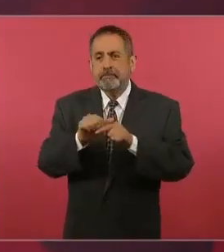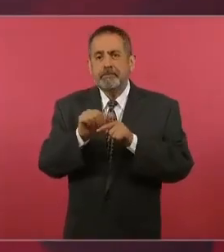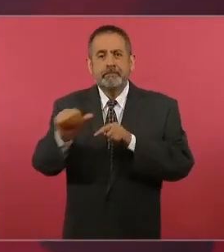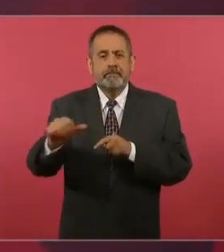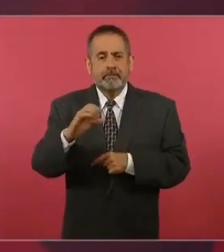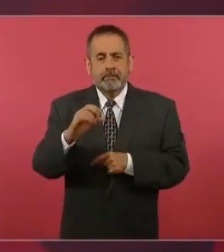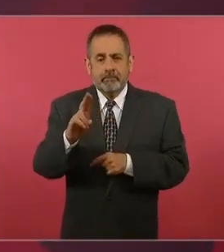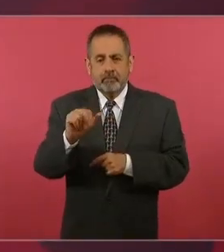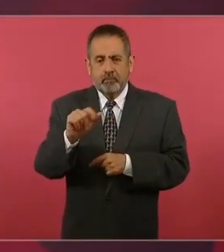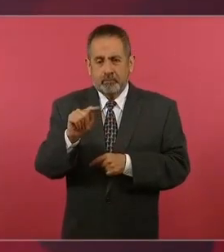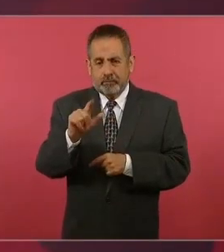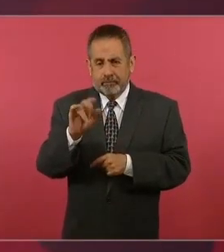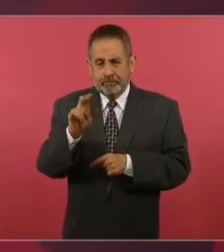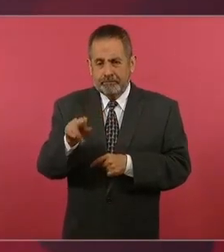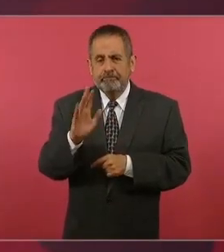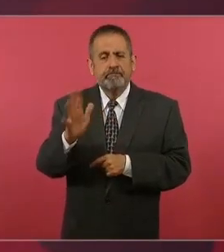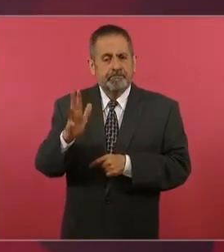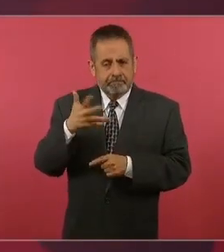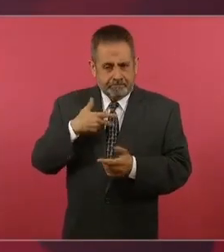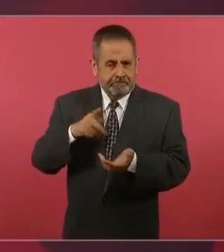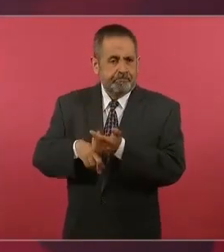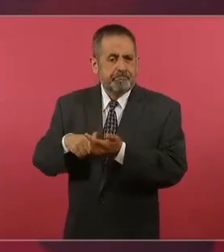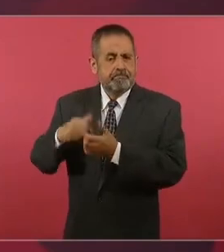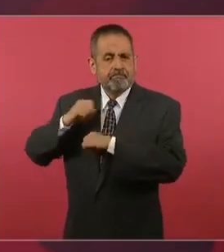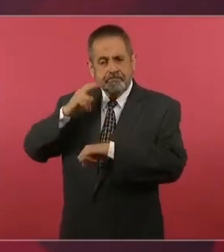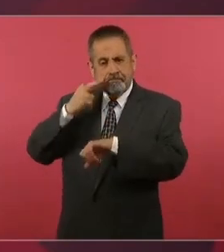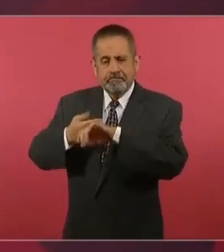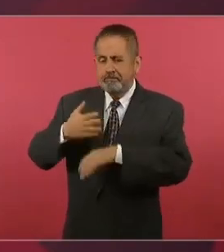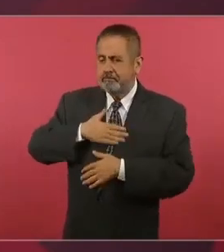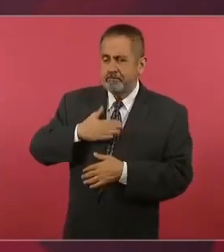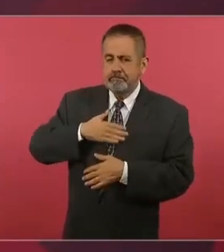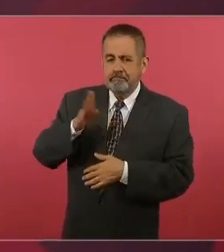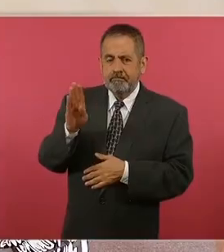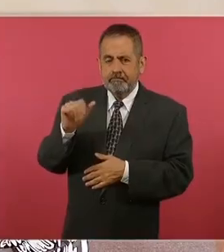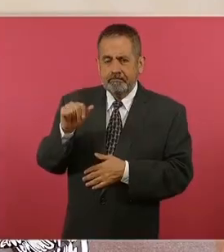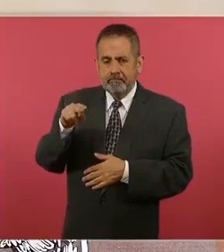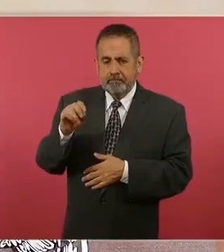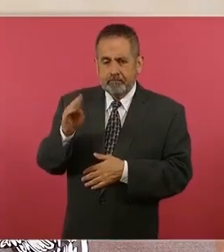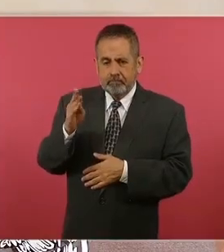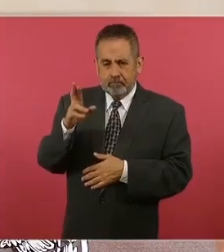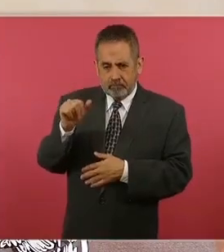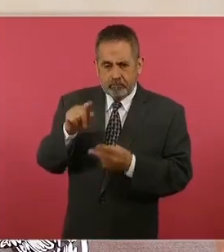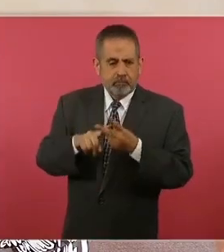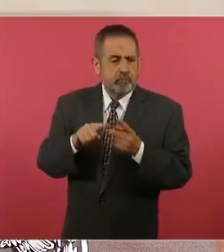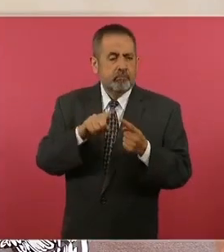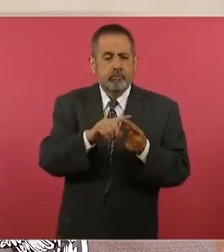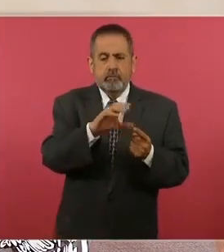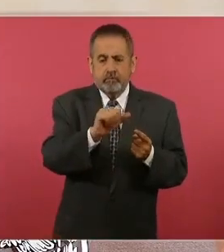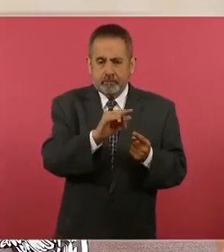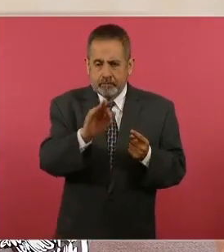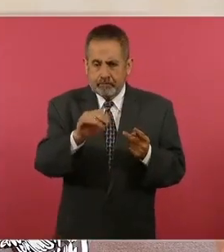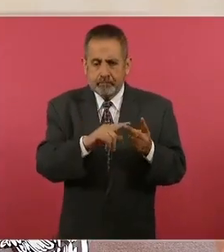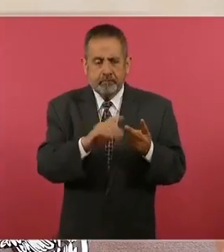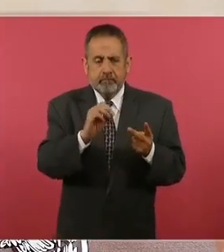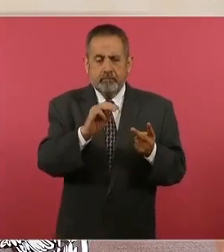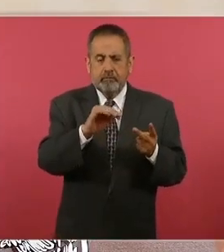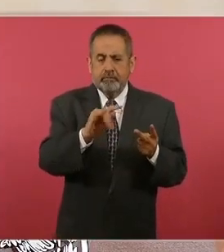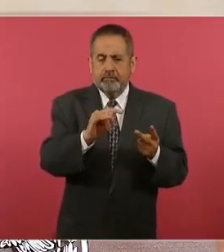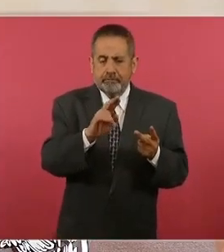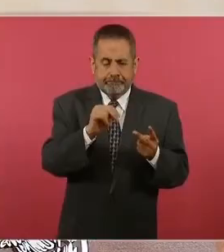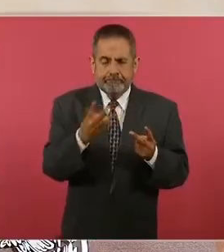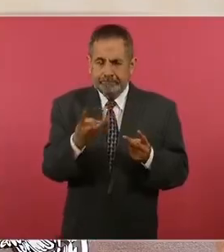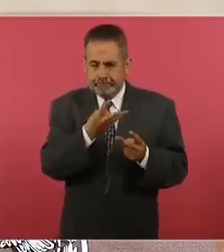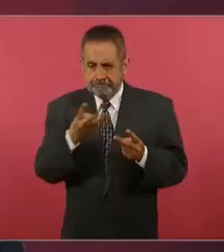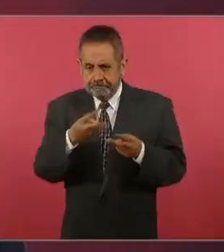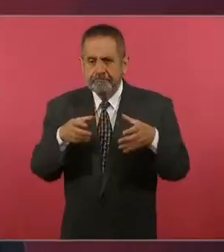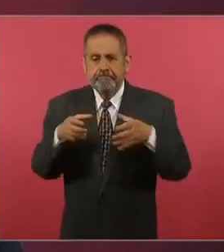es una concesión existente que tiene Banobras y está asociado con Omnitren y con CAF. CAF una participación